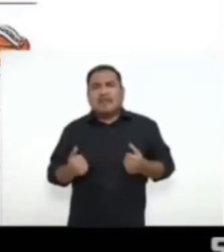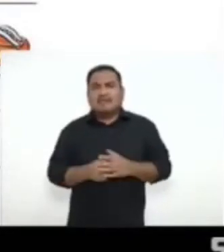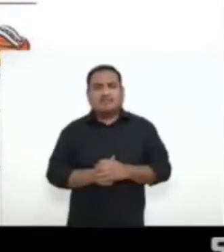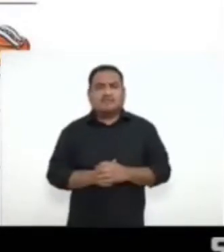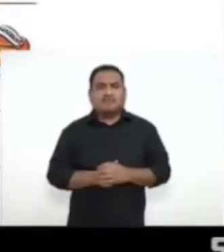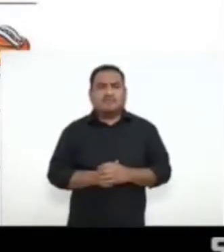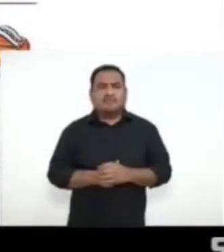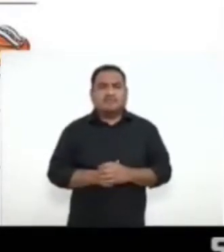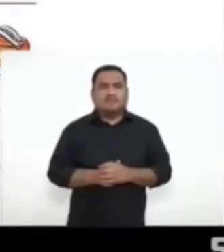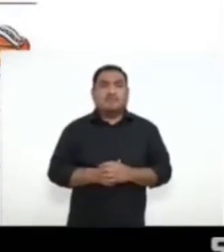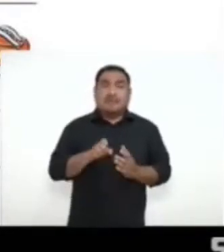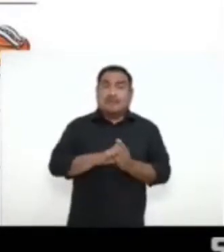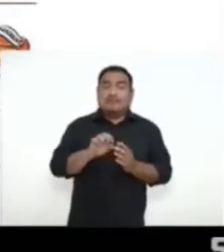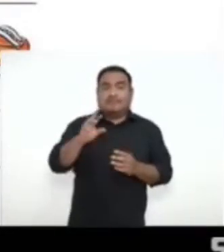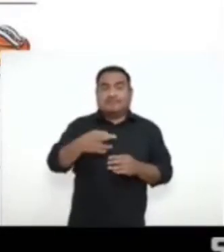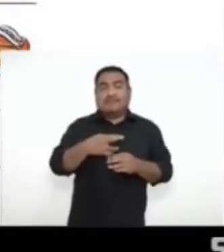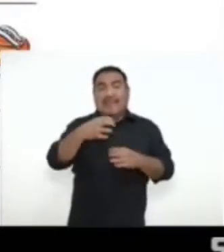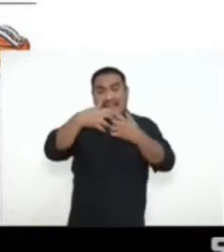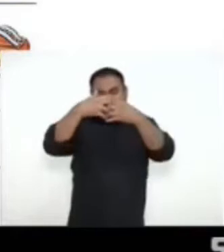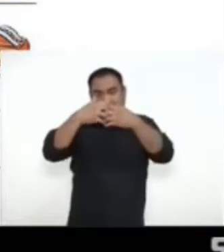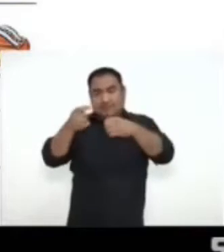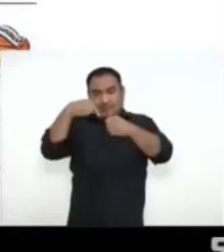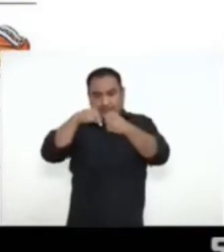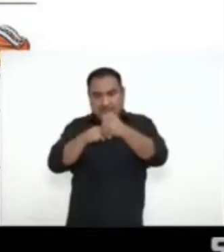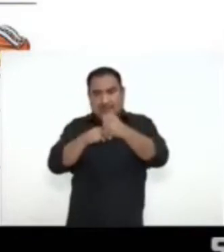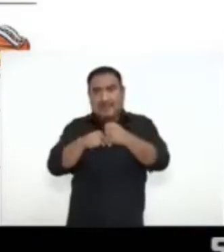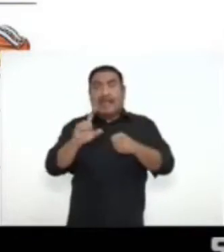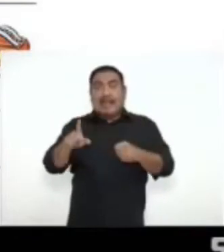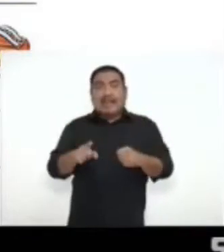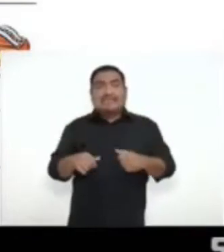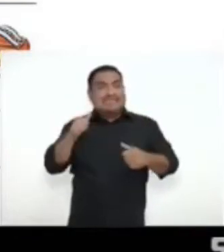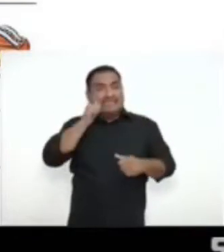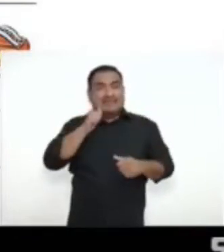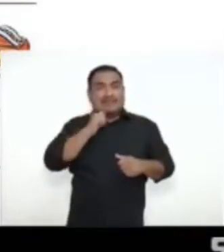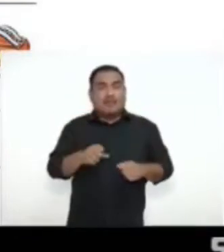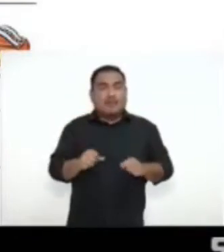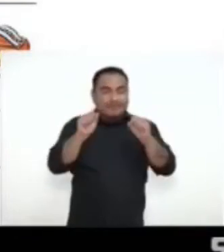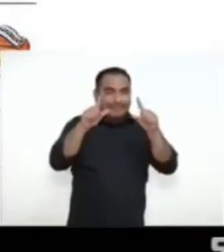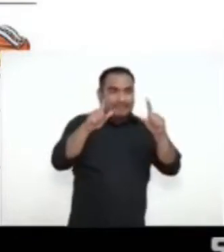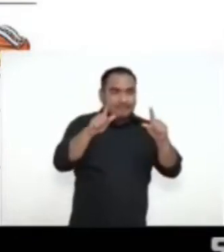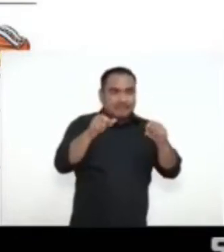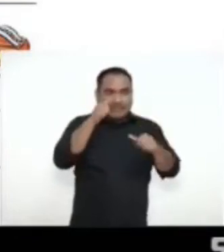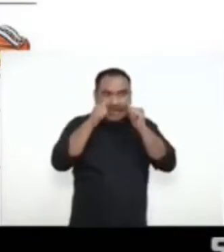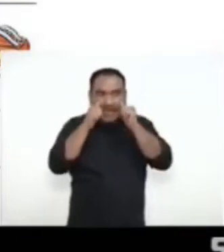enfermar. Porque el cerebro reptiliano nos dice, hay una amenaza y él conoce